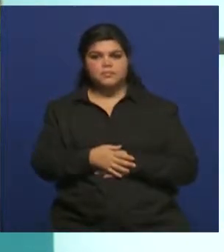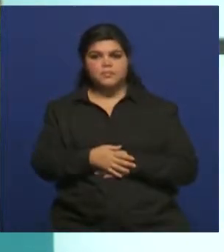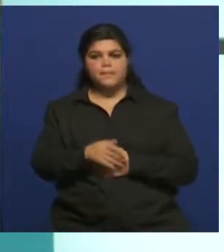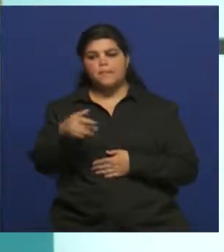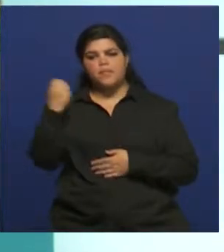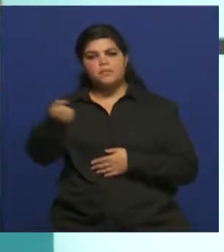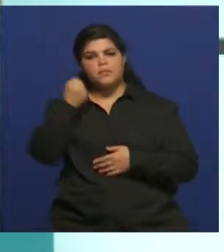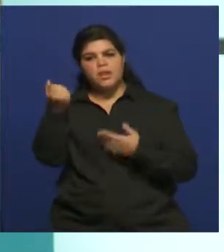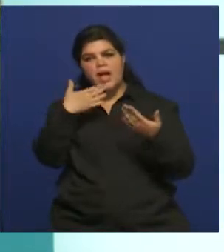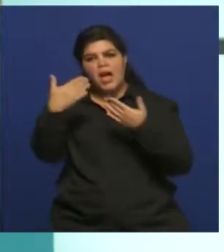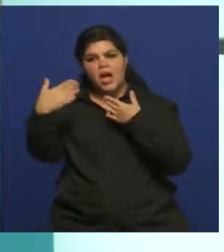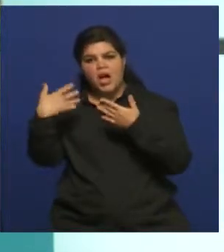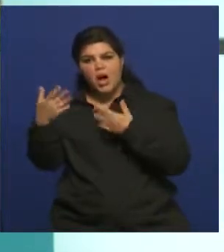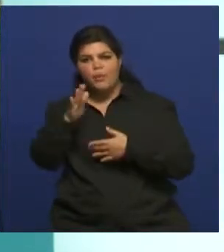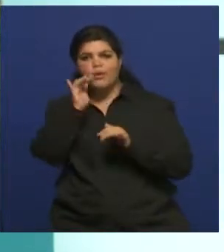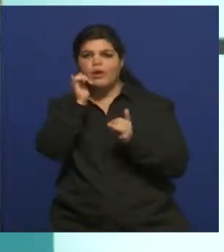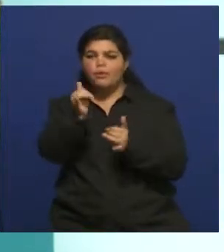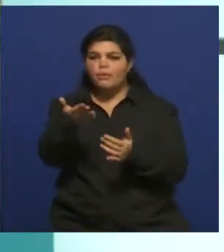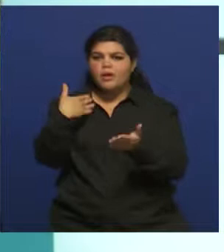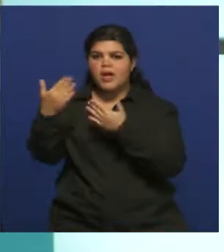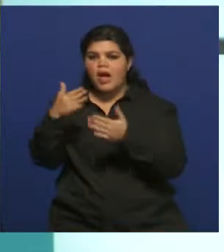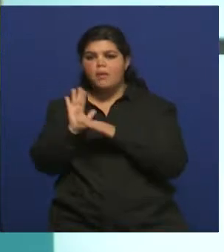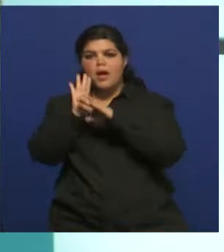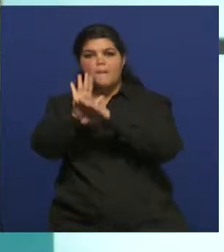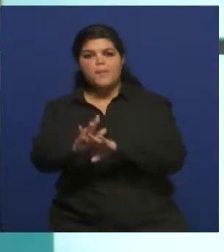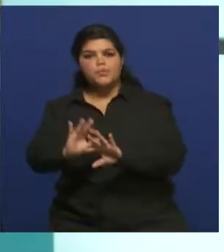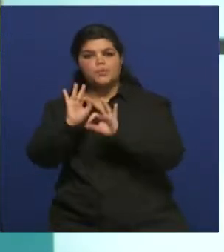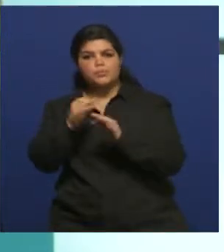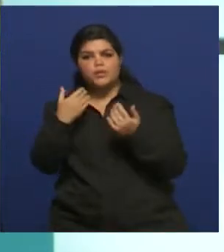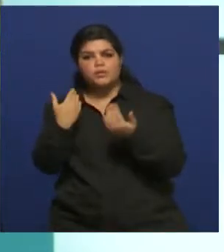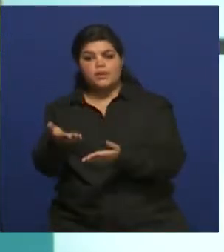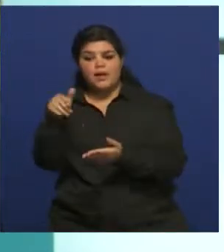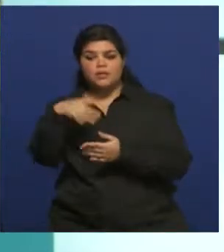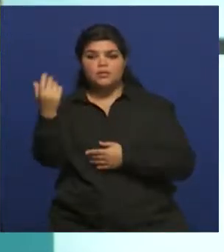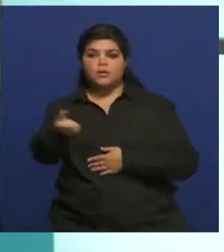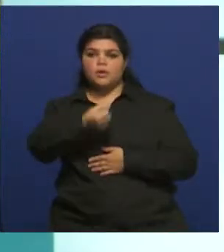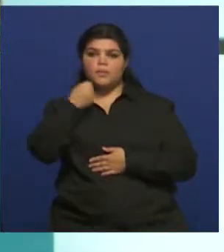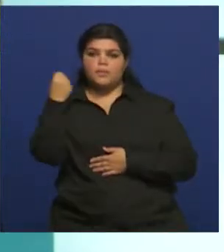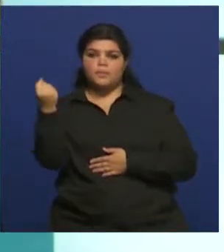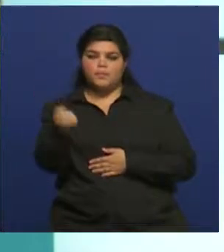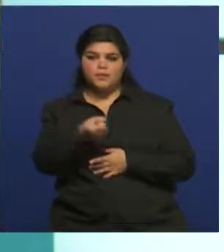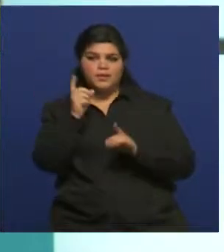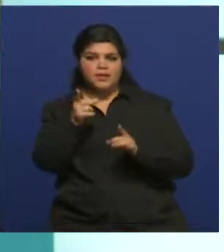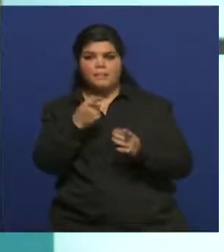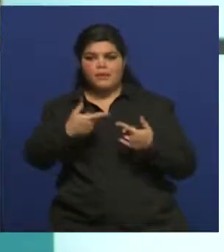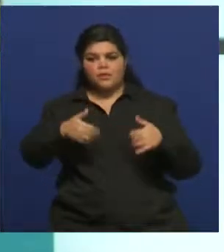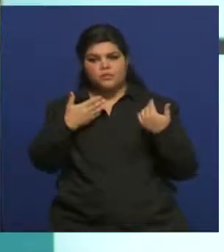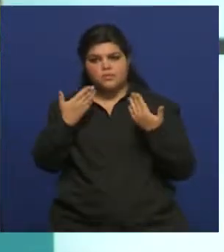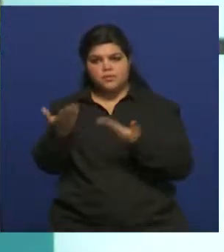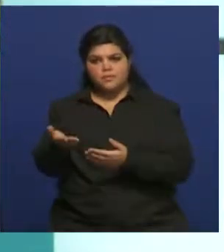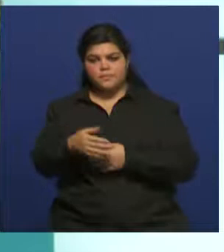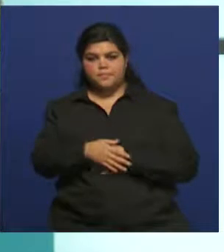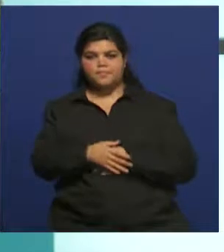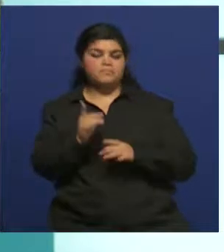charlan mucho con los chicos, les brindan todo el apoyo, así que, bueno, es muy importante también lo que les pueden brindar. Y bueno,